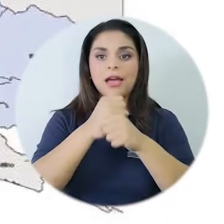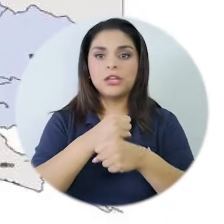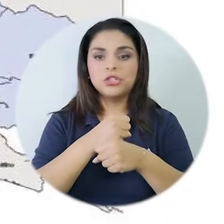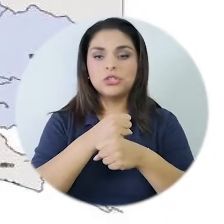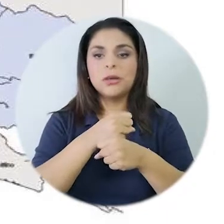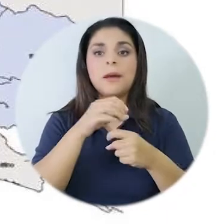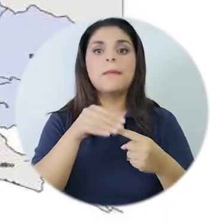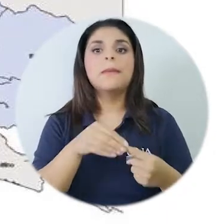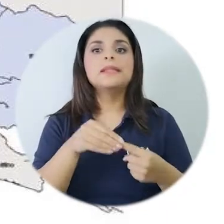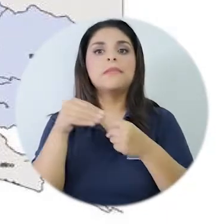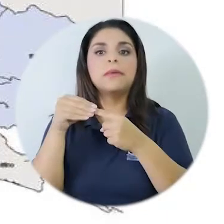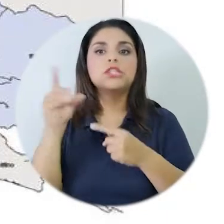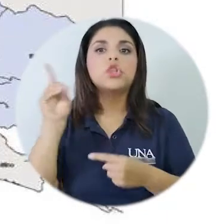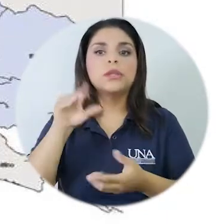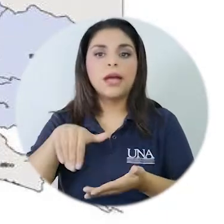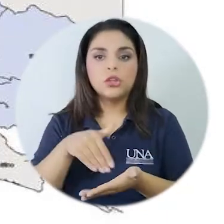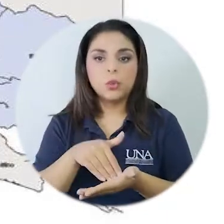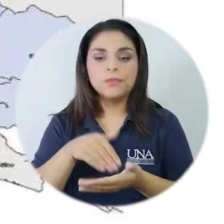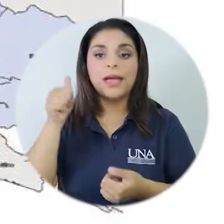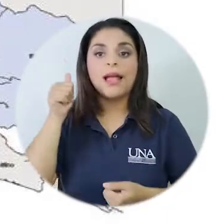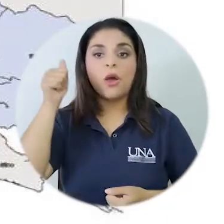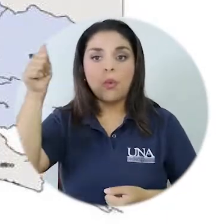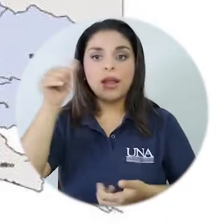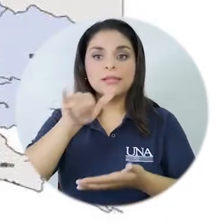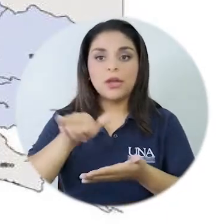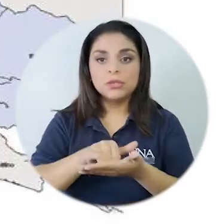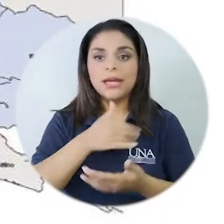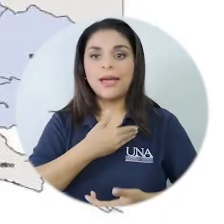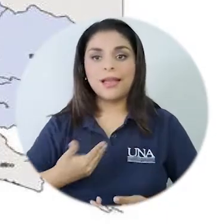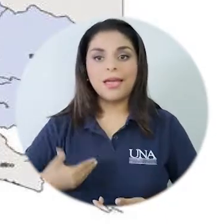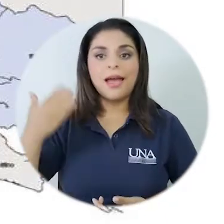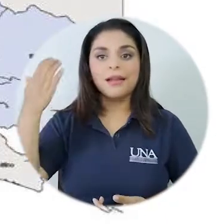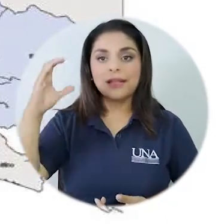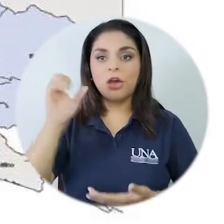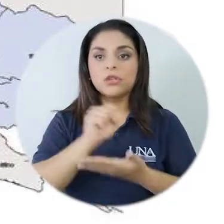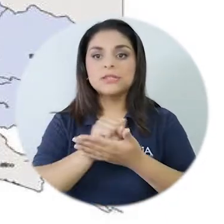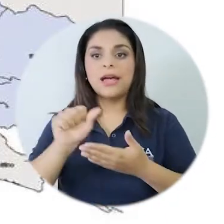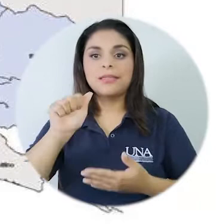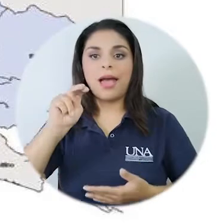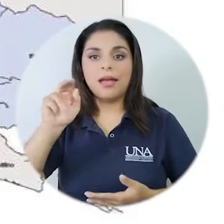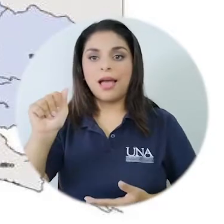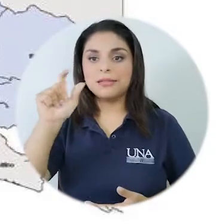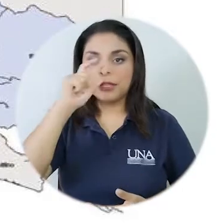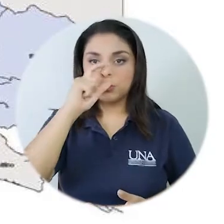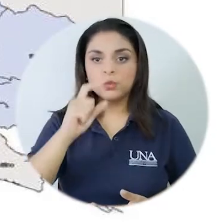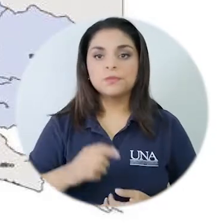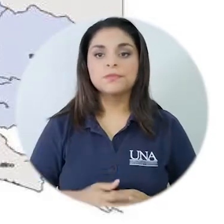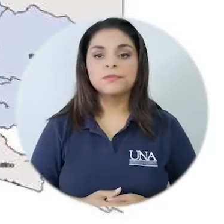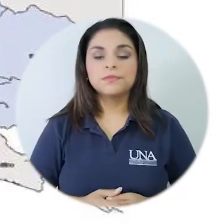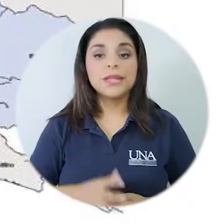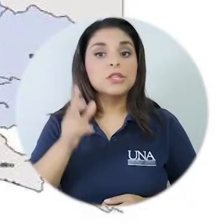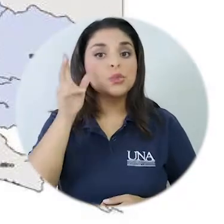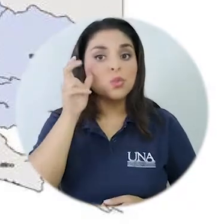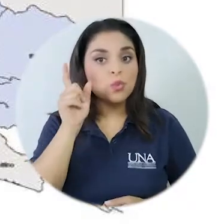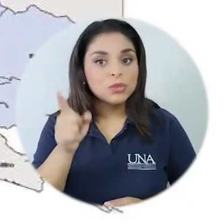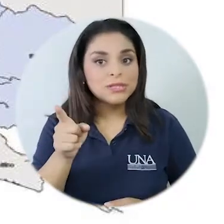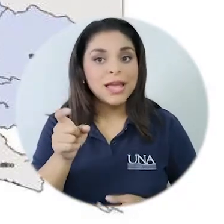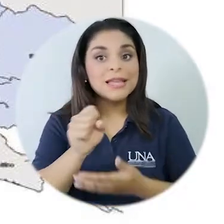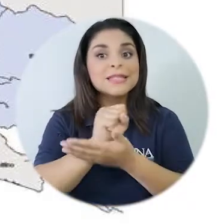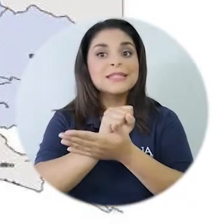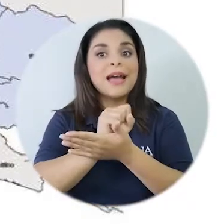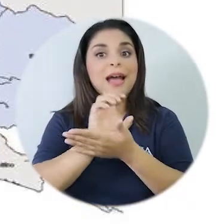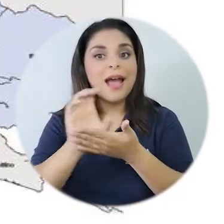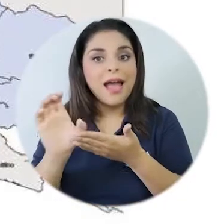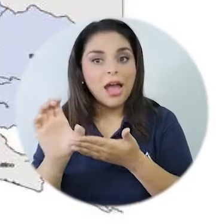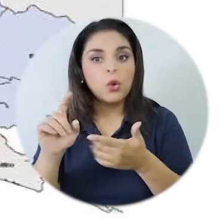sido principalmente los siguientes cantones: Alajuela, San José, Heredia, Cartago, Santana, Escazú. Escuche, Mari,